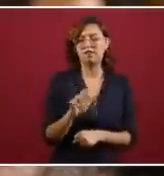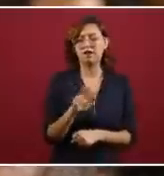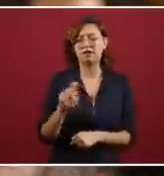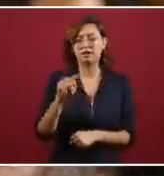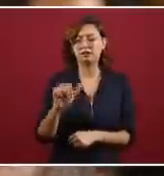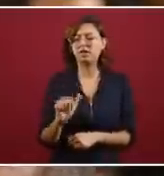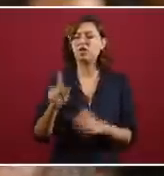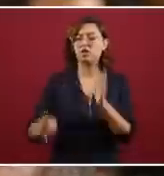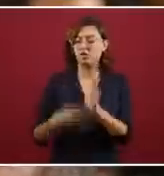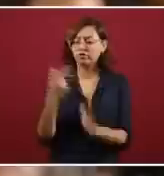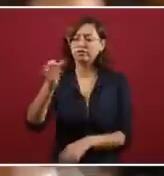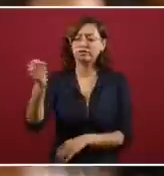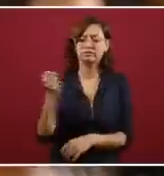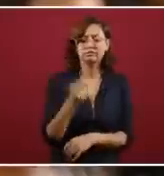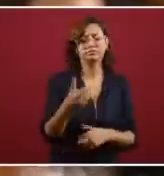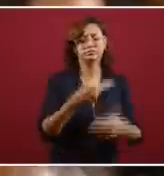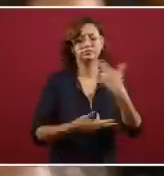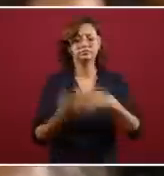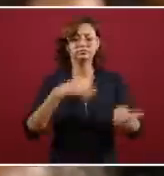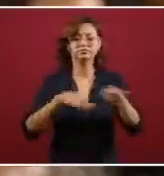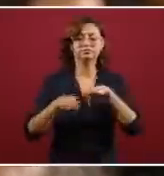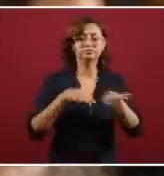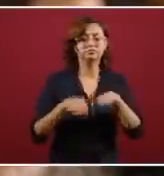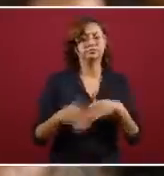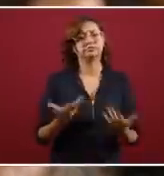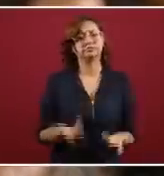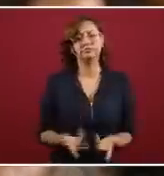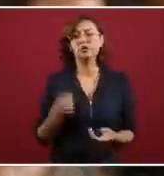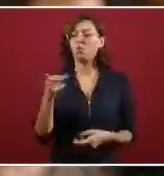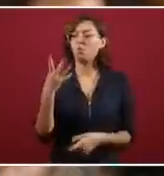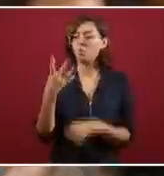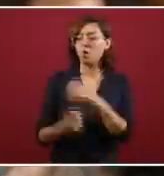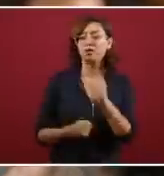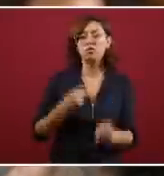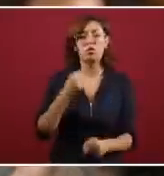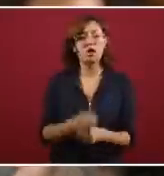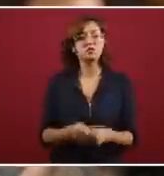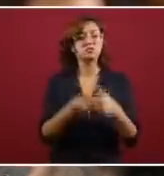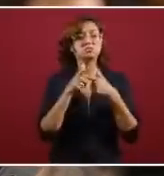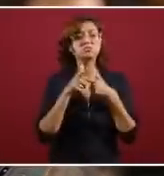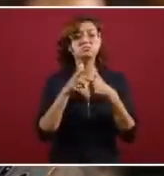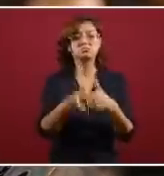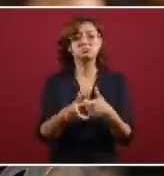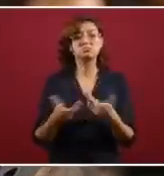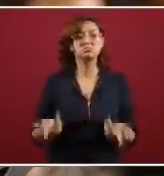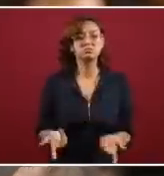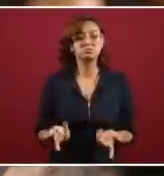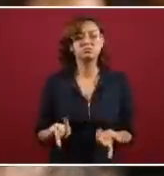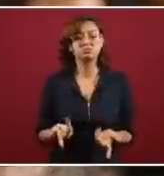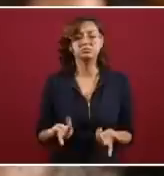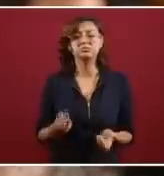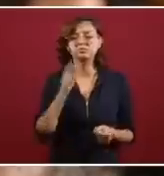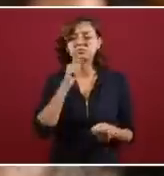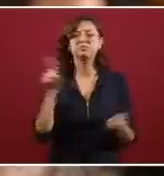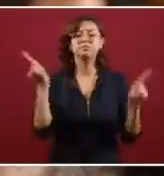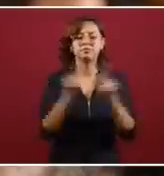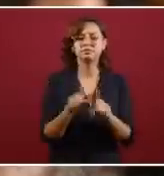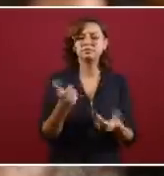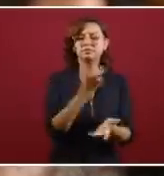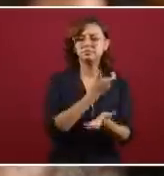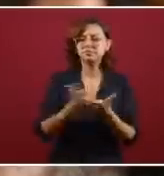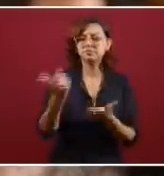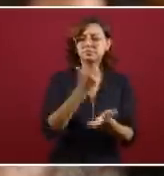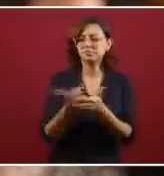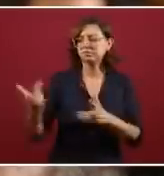al servicio y colocarlo luego de más de 4 años en la situación en que se encontraba, así como cubrirle el salario que